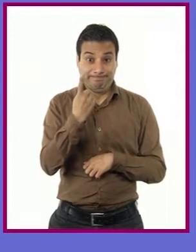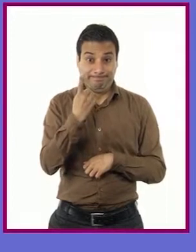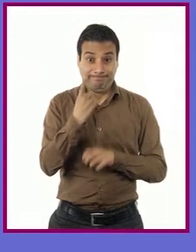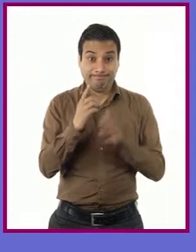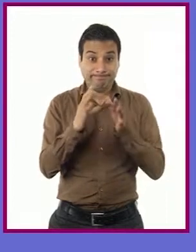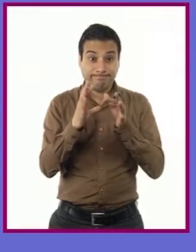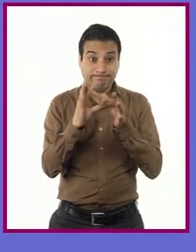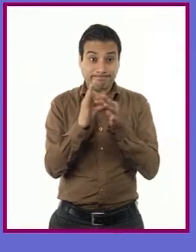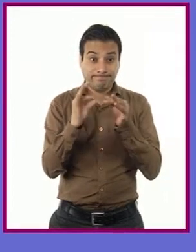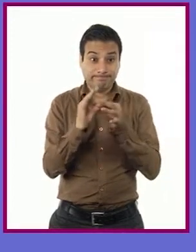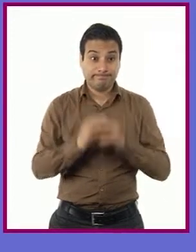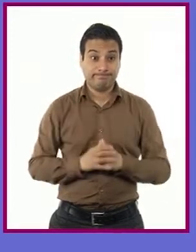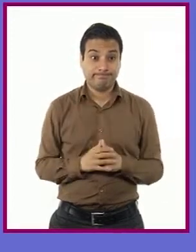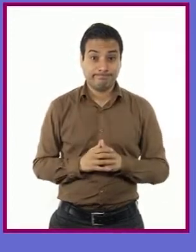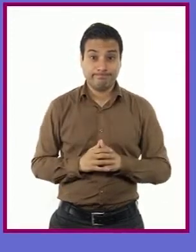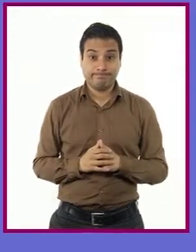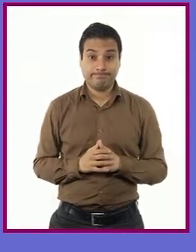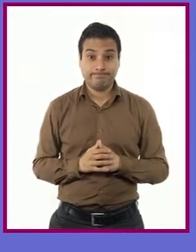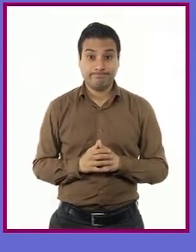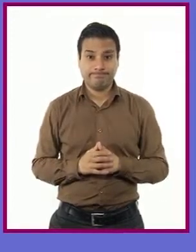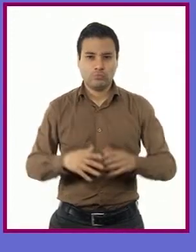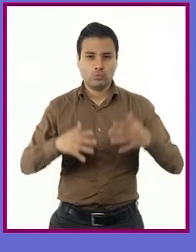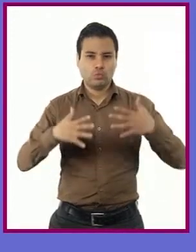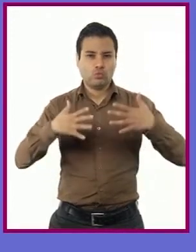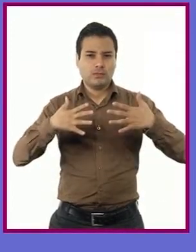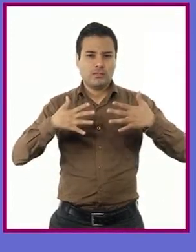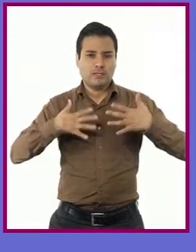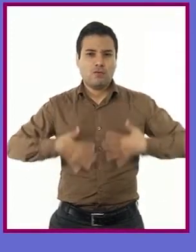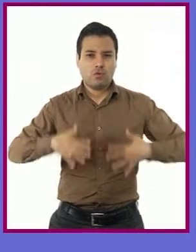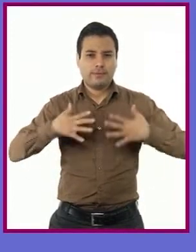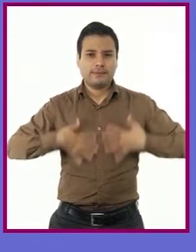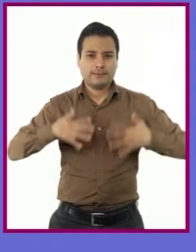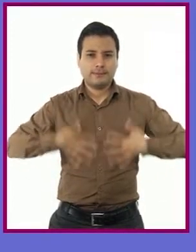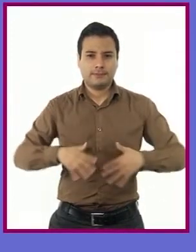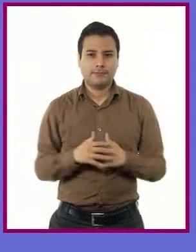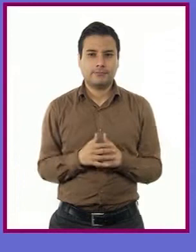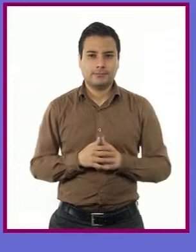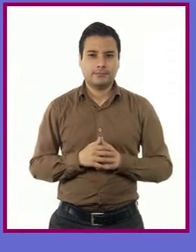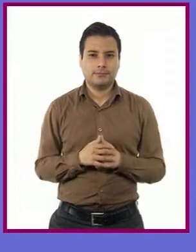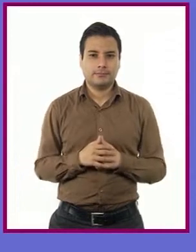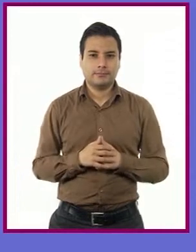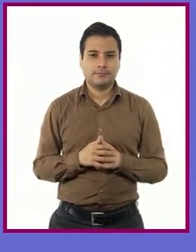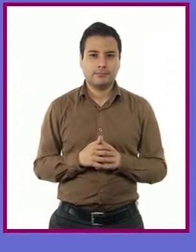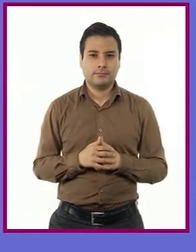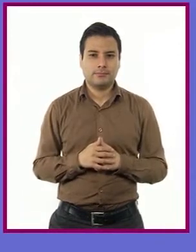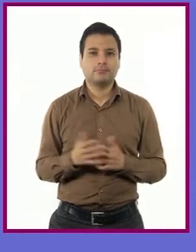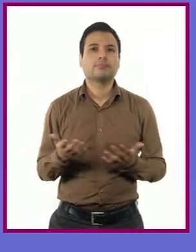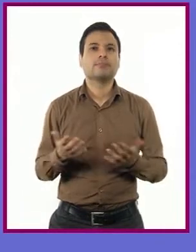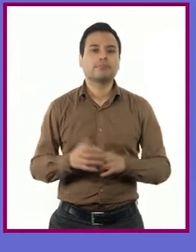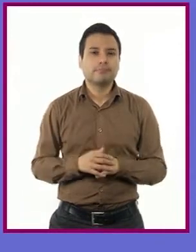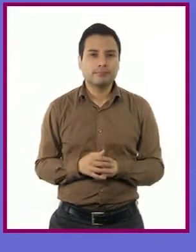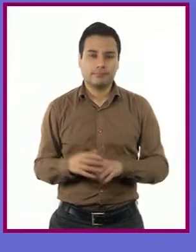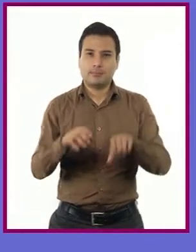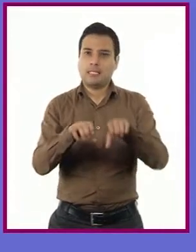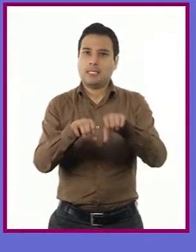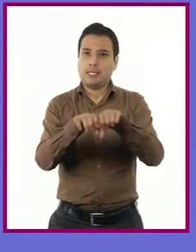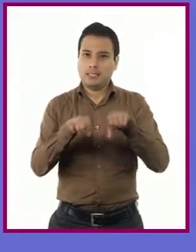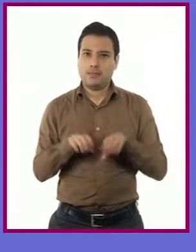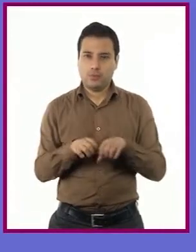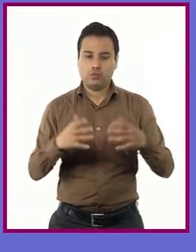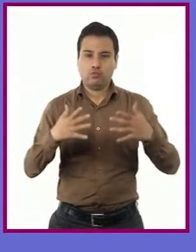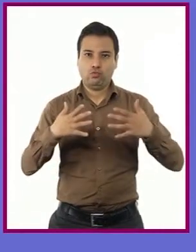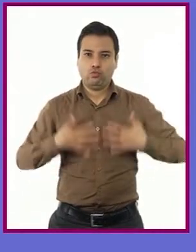que los uniformes que portan los jugadores de una selección o equipo de fútbol los distinguen de sus rivales y